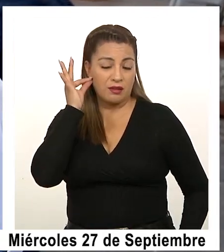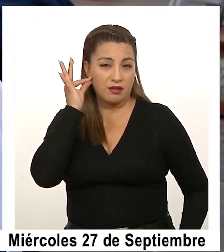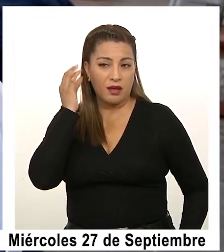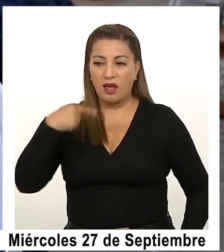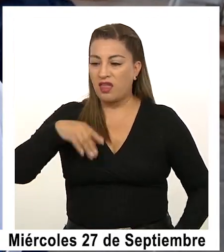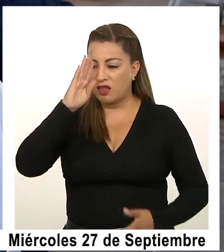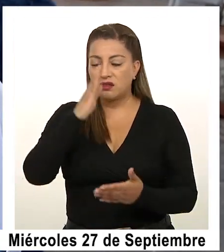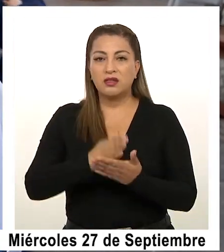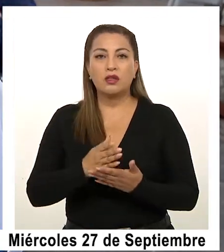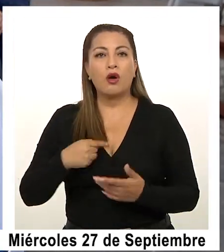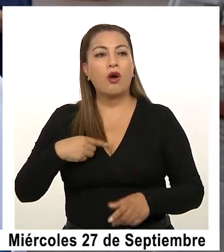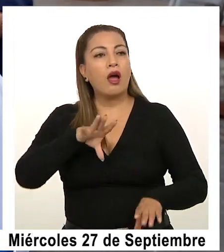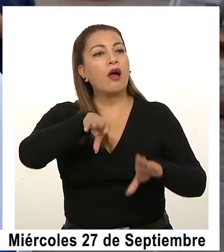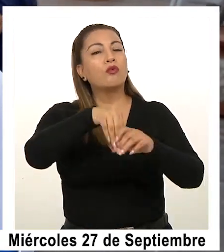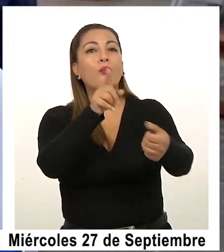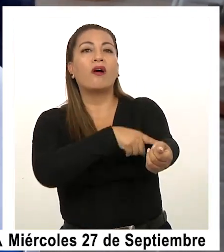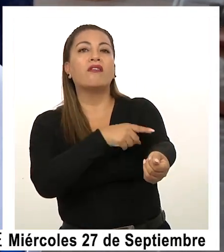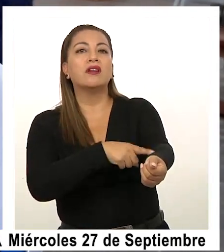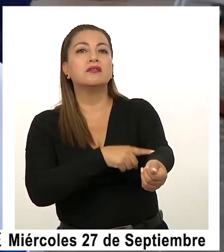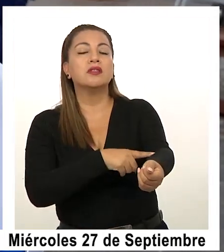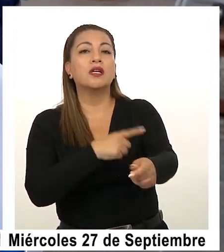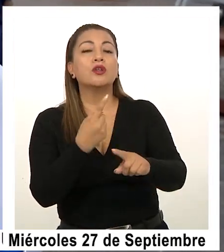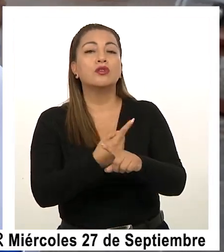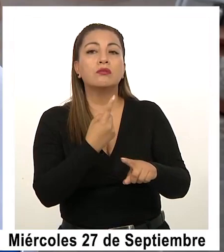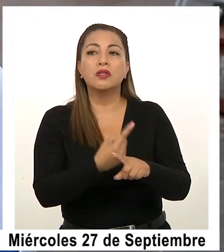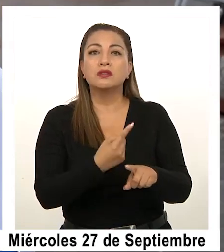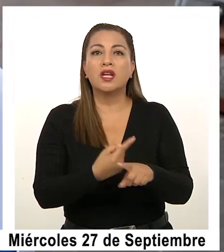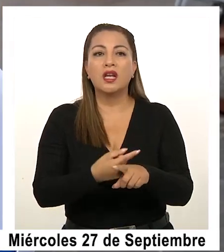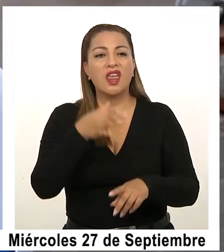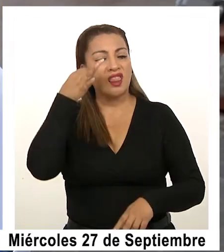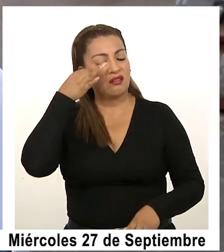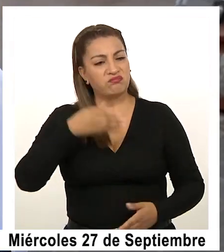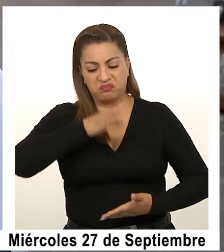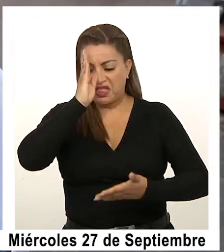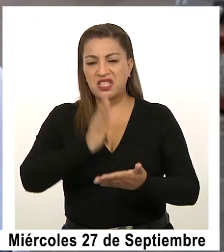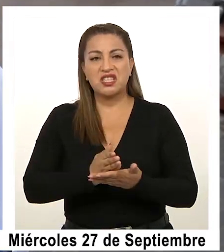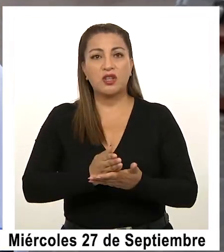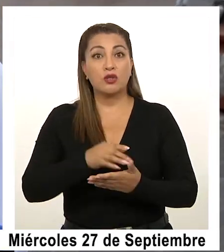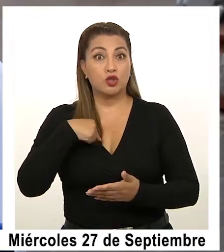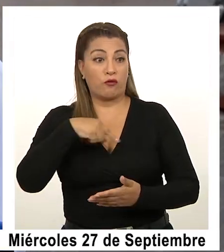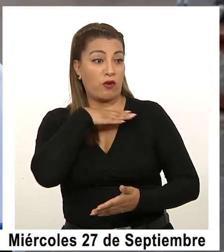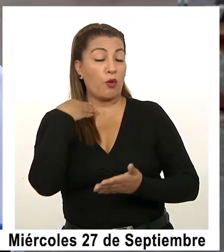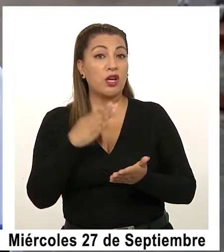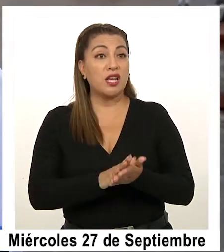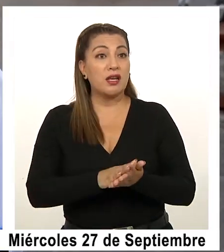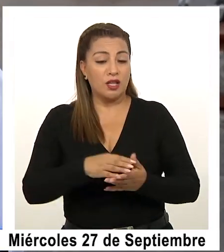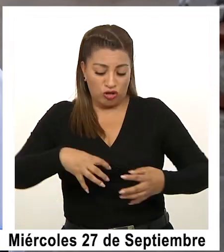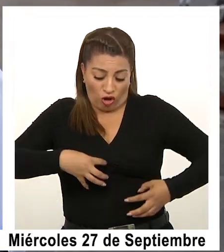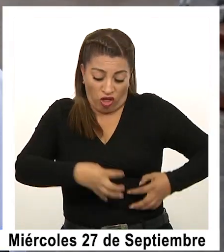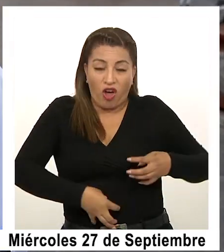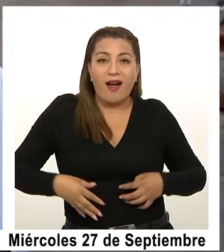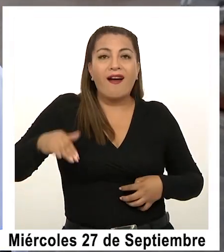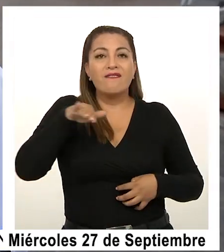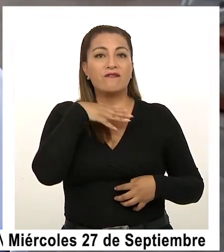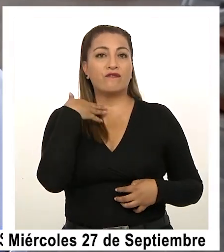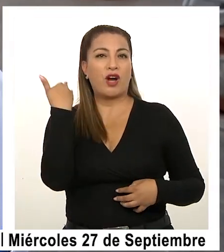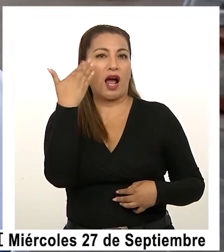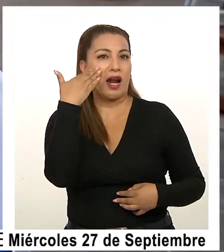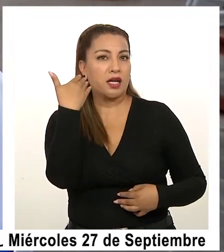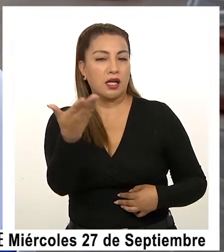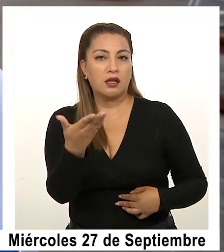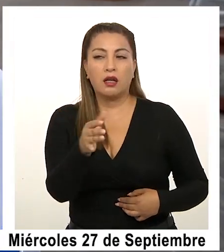decidió conversar en la familia que quería ser donante el momento que llegara su deceso. Y lamentablemente después de un par de